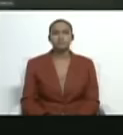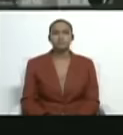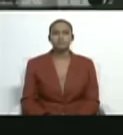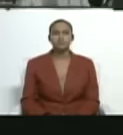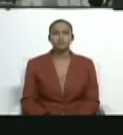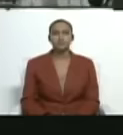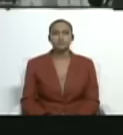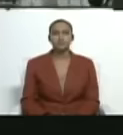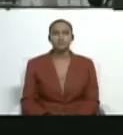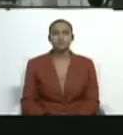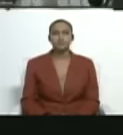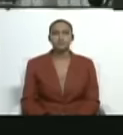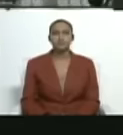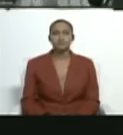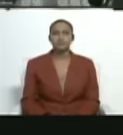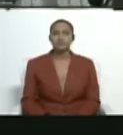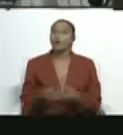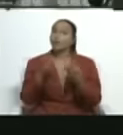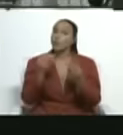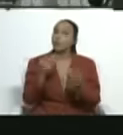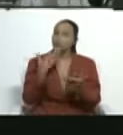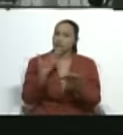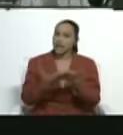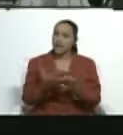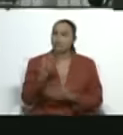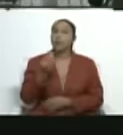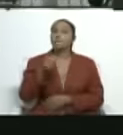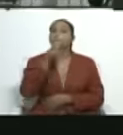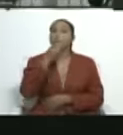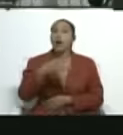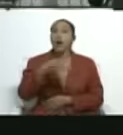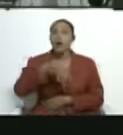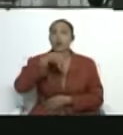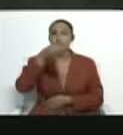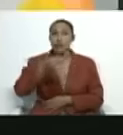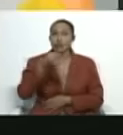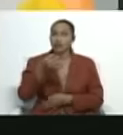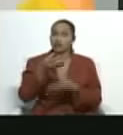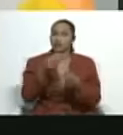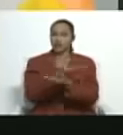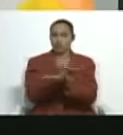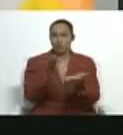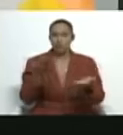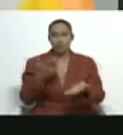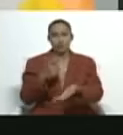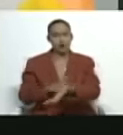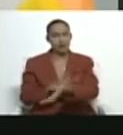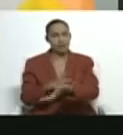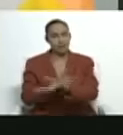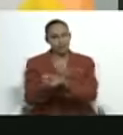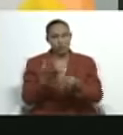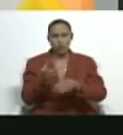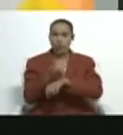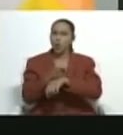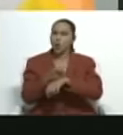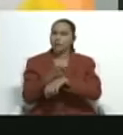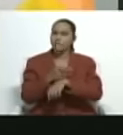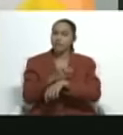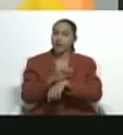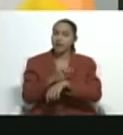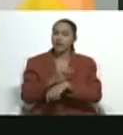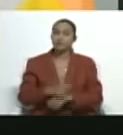Muchas gracias. Muy buenas tardes a las hermanas y hermanos jefes de Estado y gobierno de los países